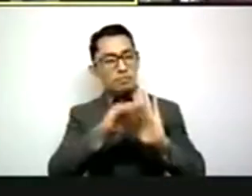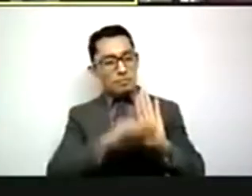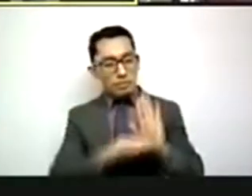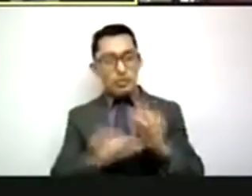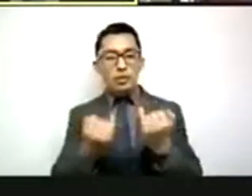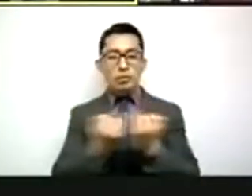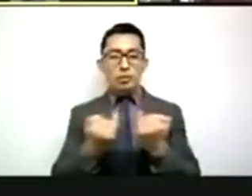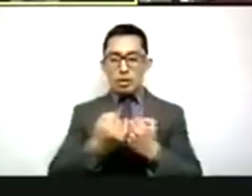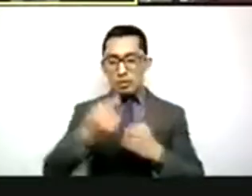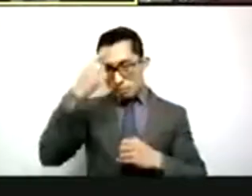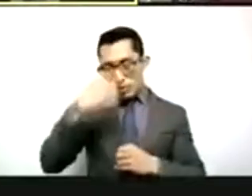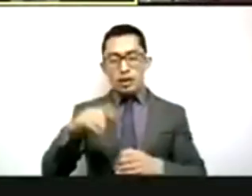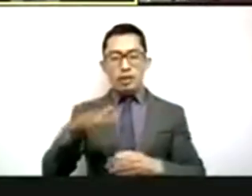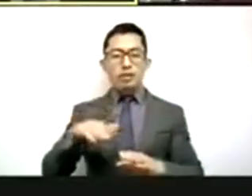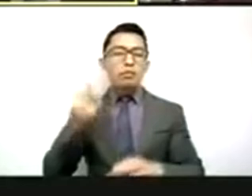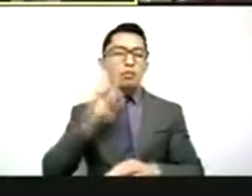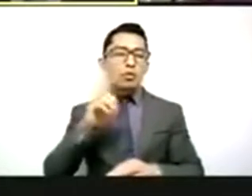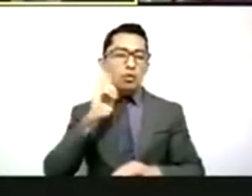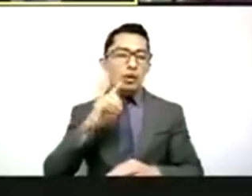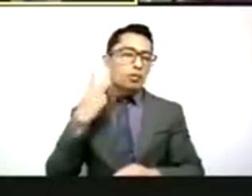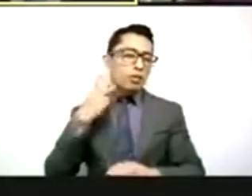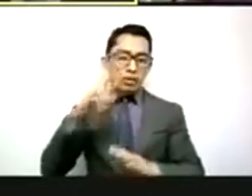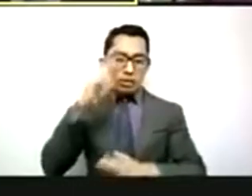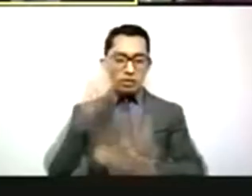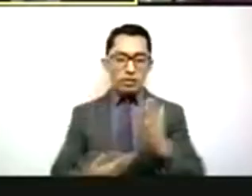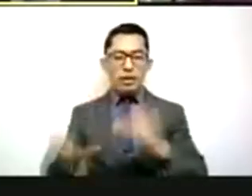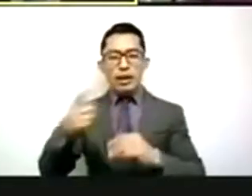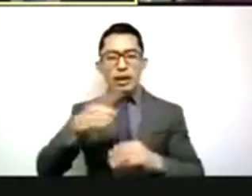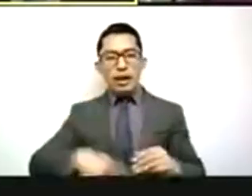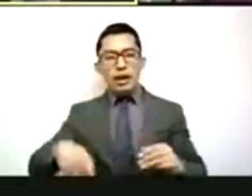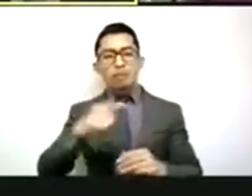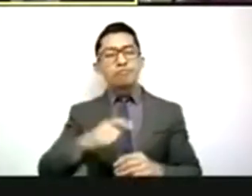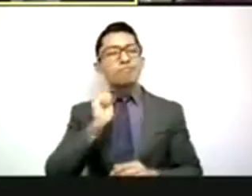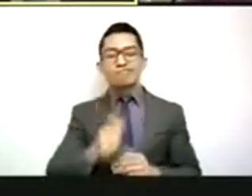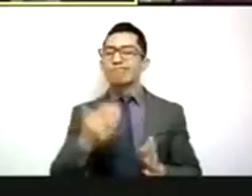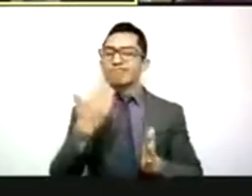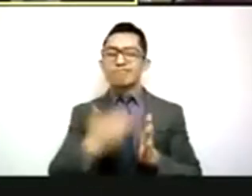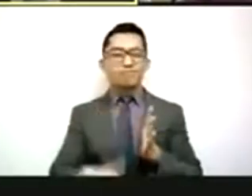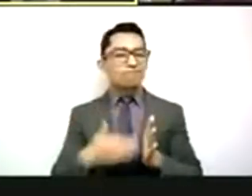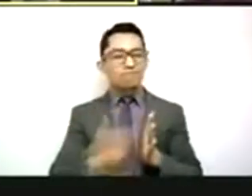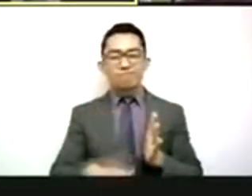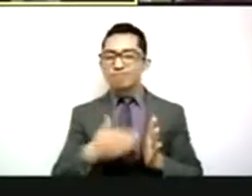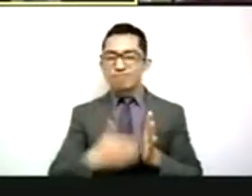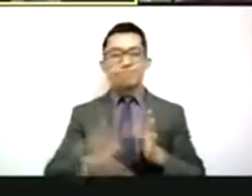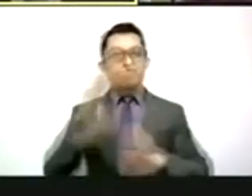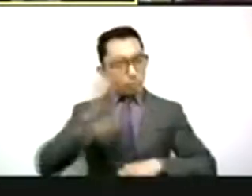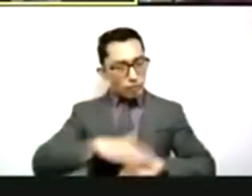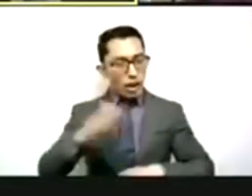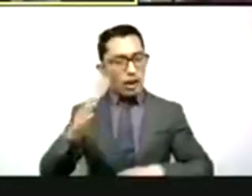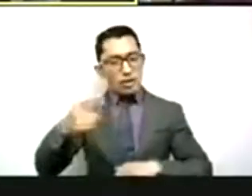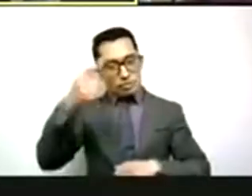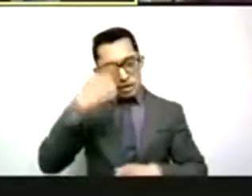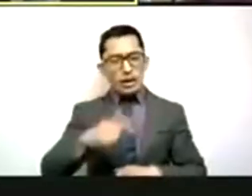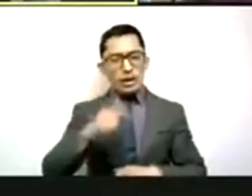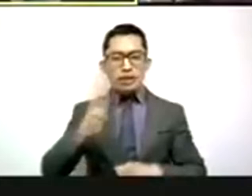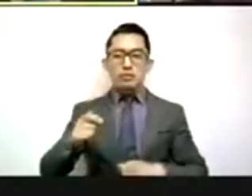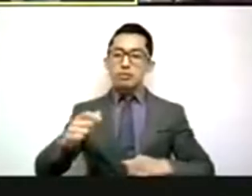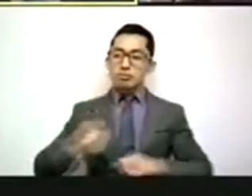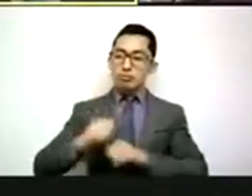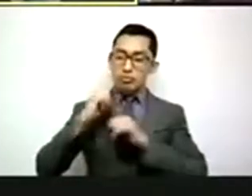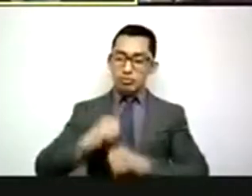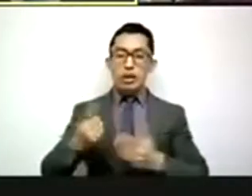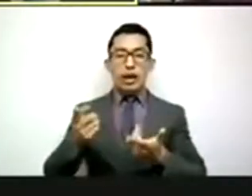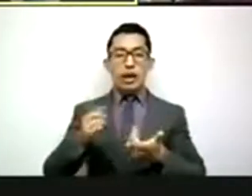violencia política en razón de género siguen siendo insuficientes para dejar en claro que las instituciones